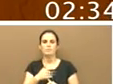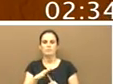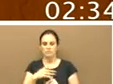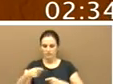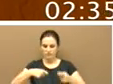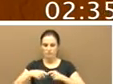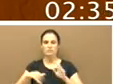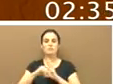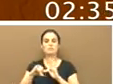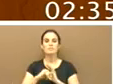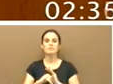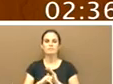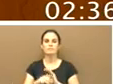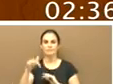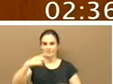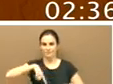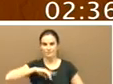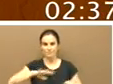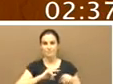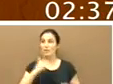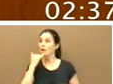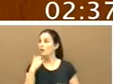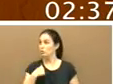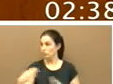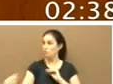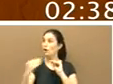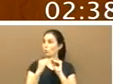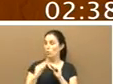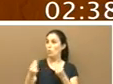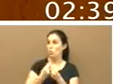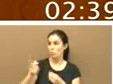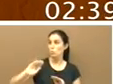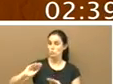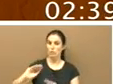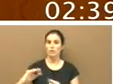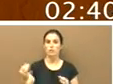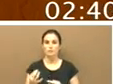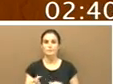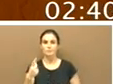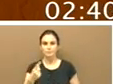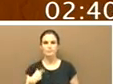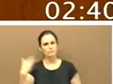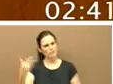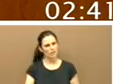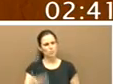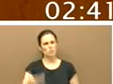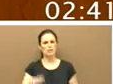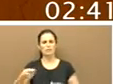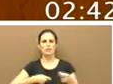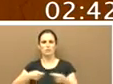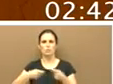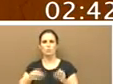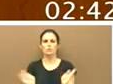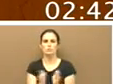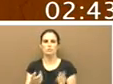proximidad en nuestra región y si en algo estoy de acuerdo con usted es que es la importancia de ese comercio en